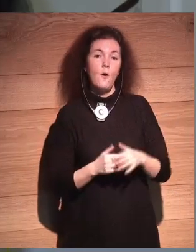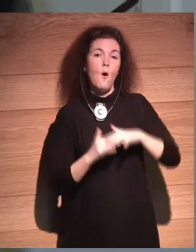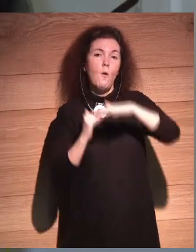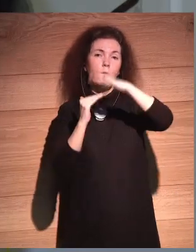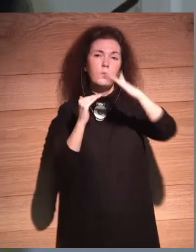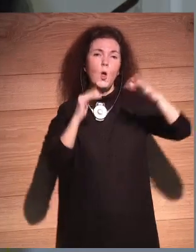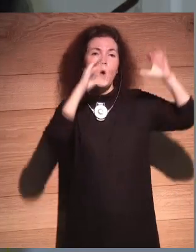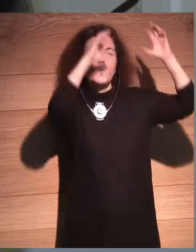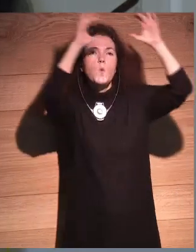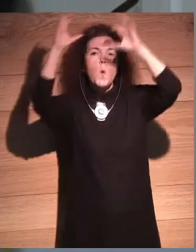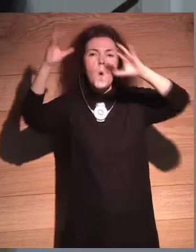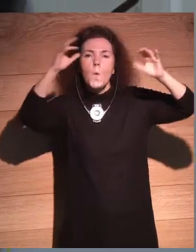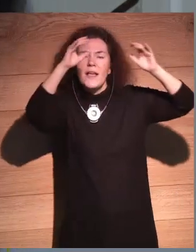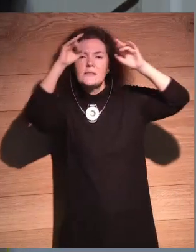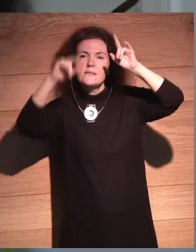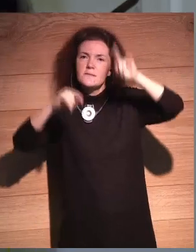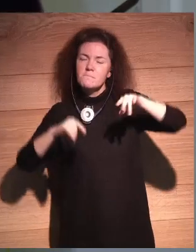formaciones de nubes.